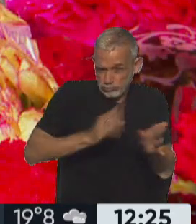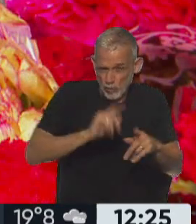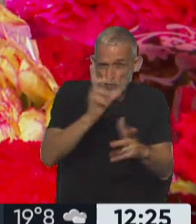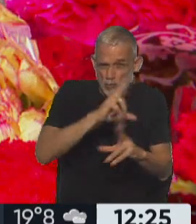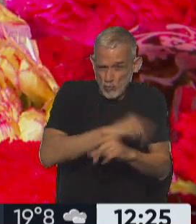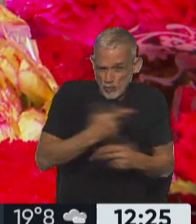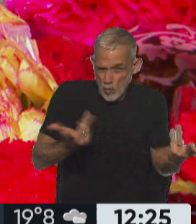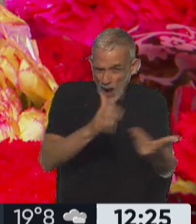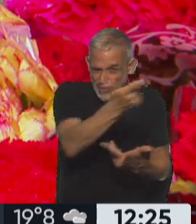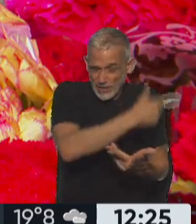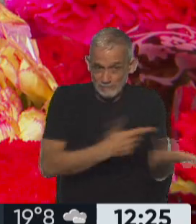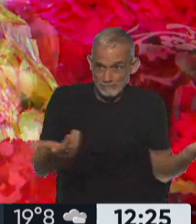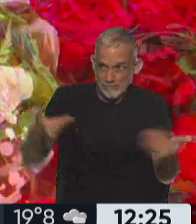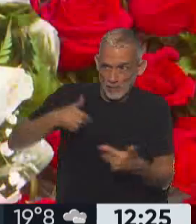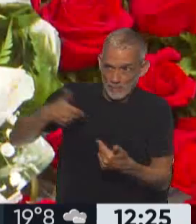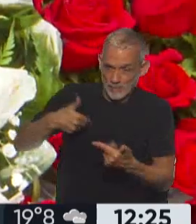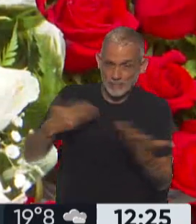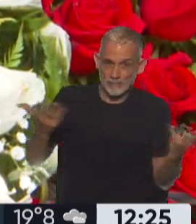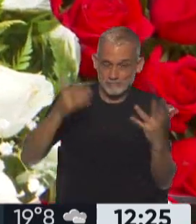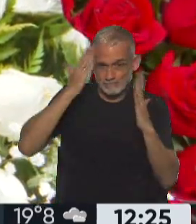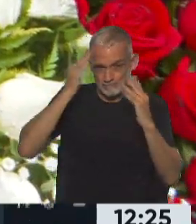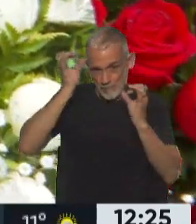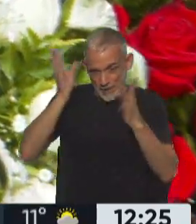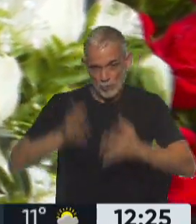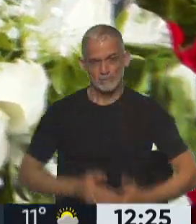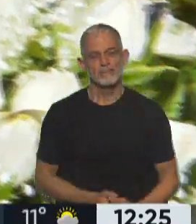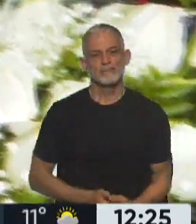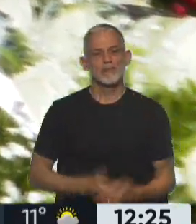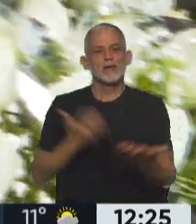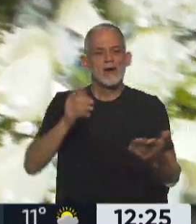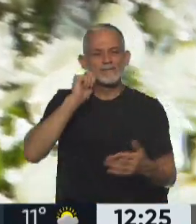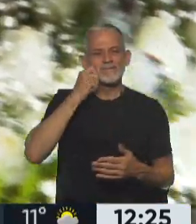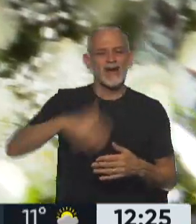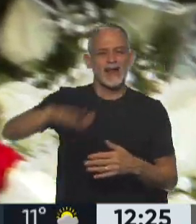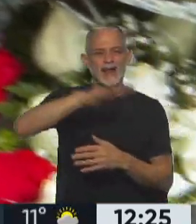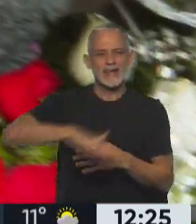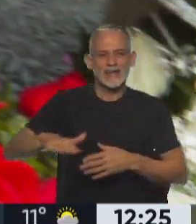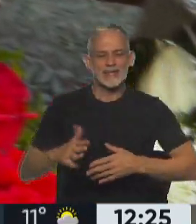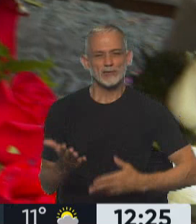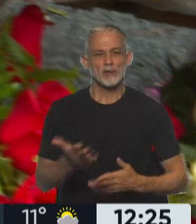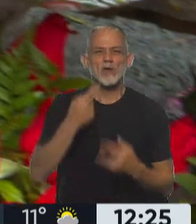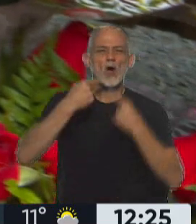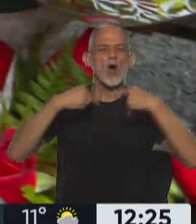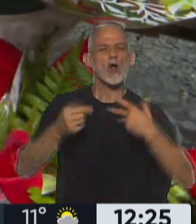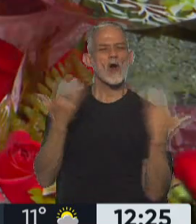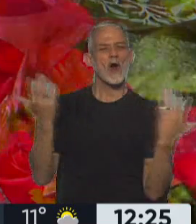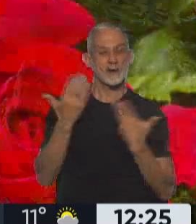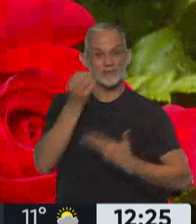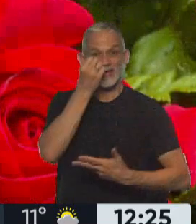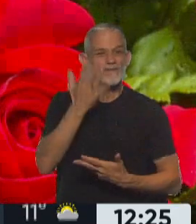hay tanta cantidad de girasoles. Bien. Bueno, a ver, lo lindo de la primavera, Norma, es el color, ¿no? Y la